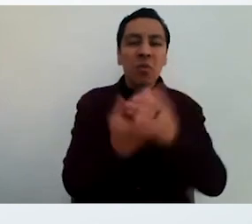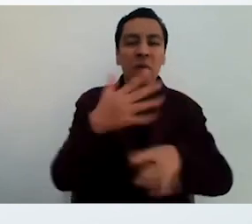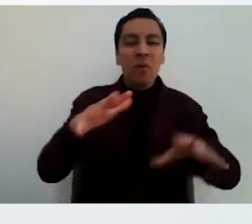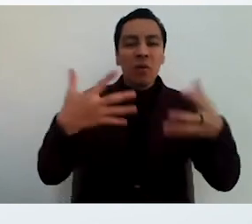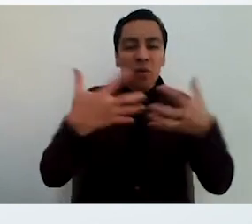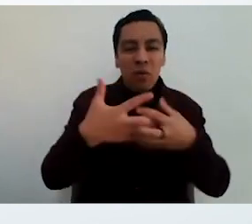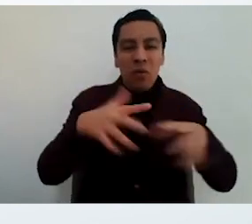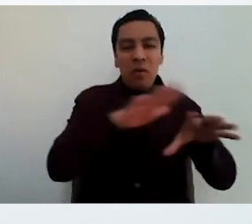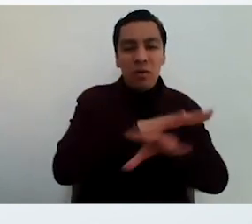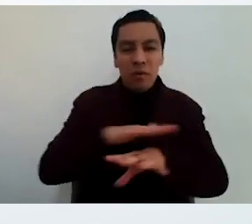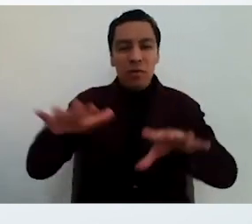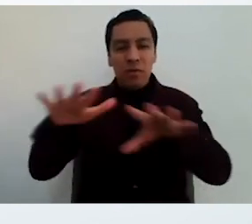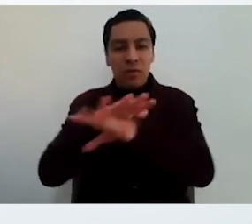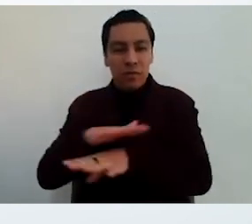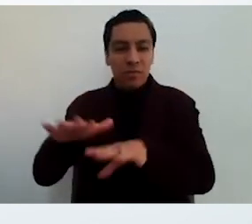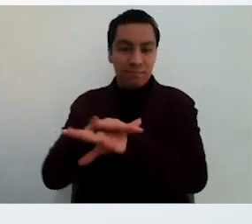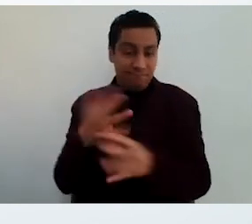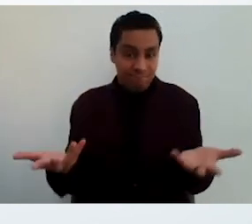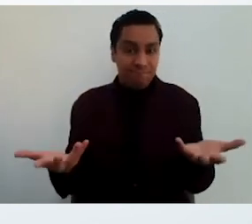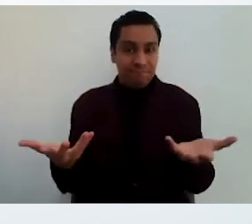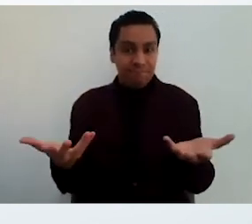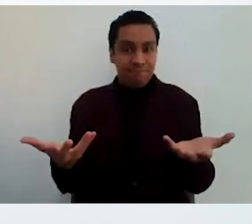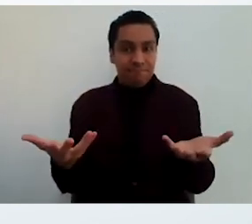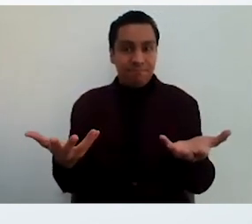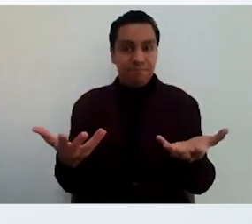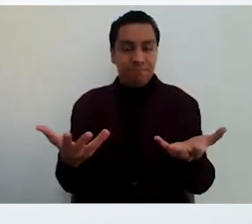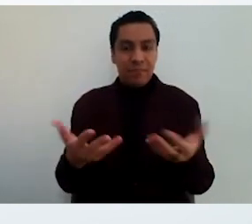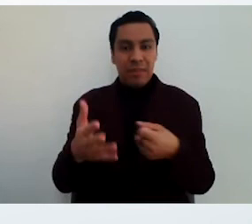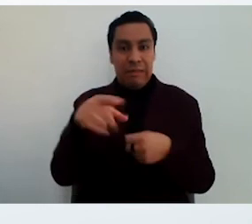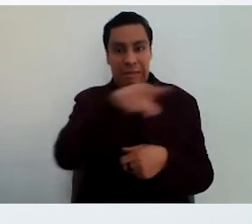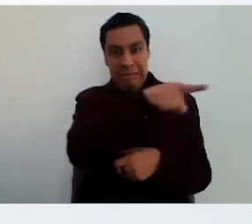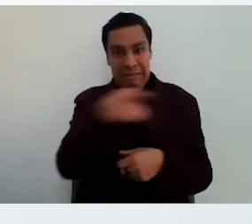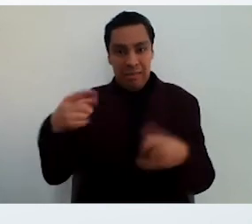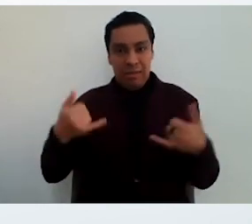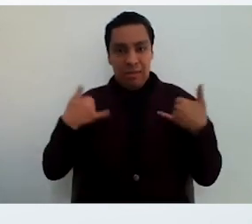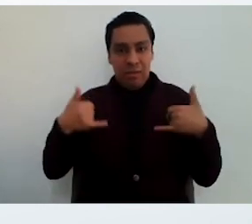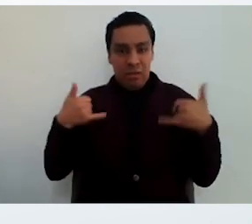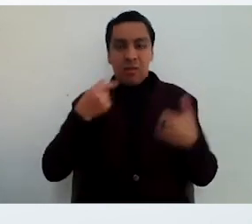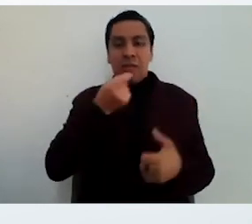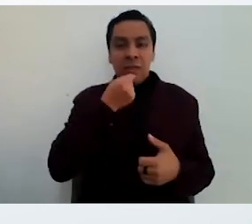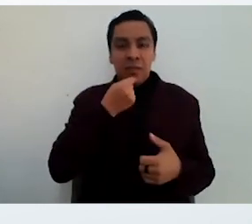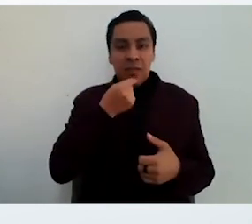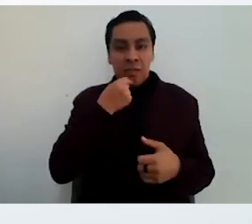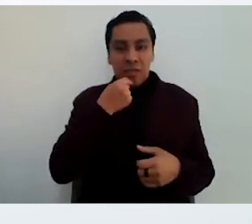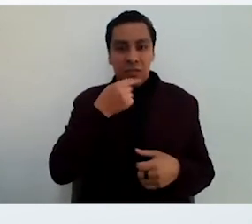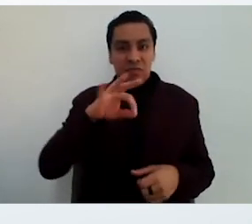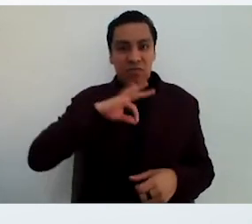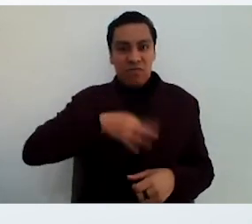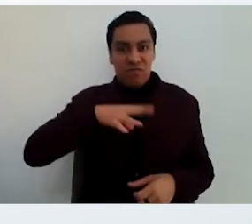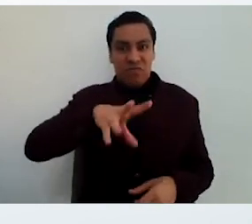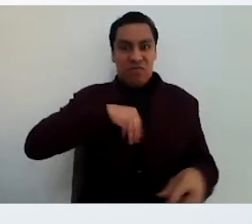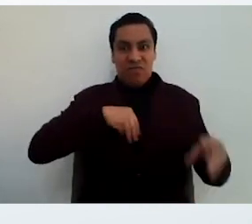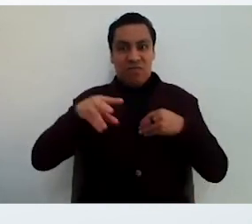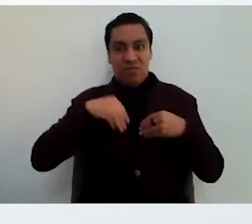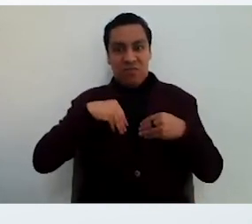la pasen a nosotros, nosotros sí nos va a ir muy mal y vamos a terminar como si fuéramos funcionarios federales con alguna